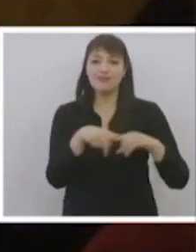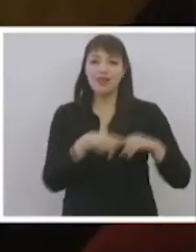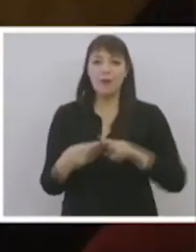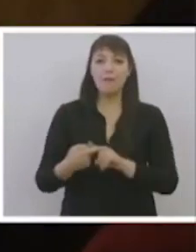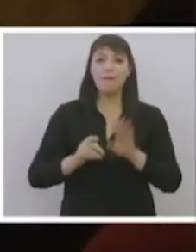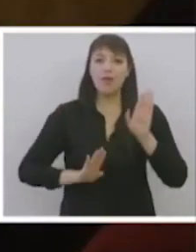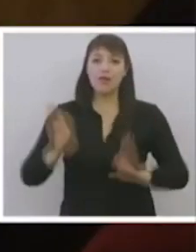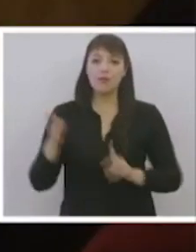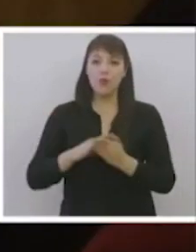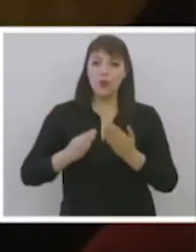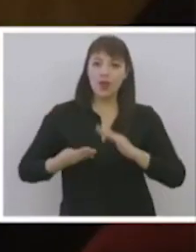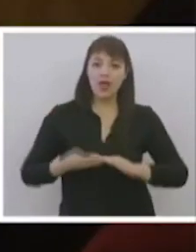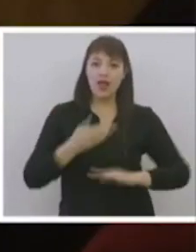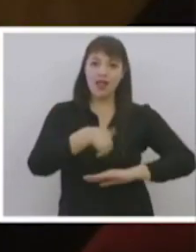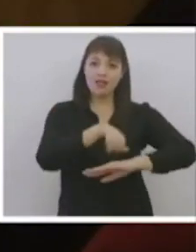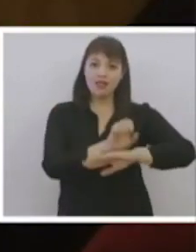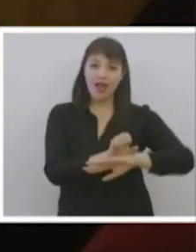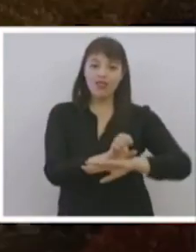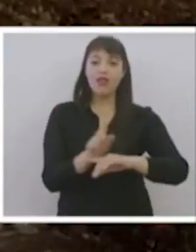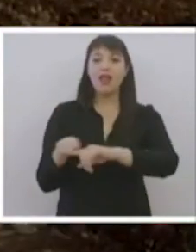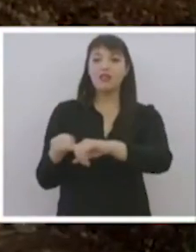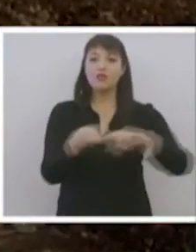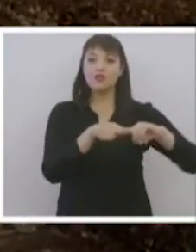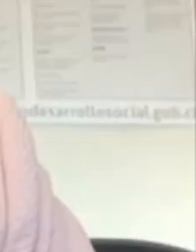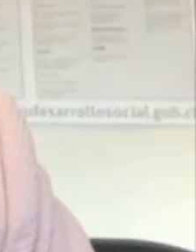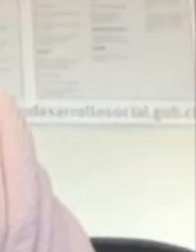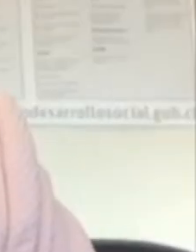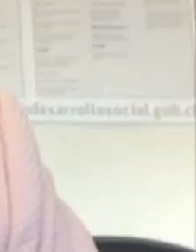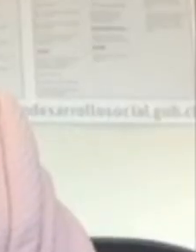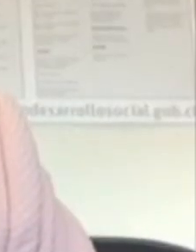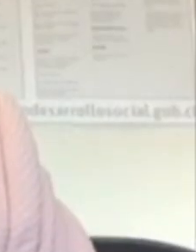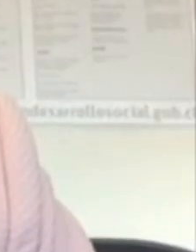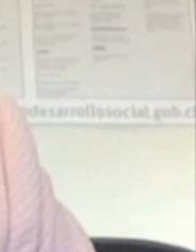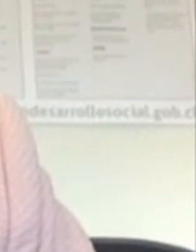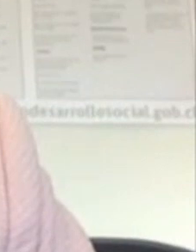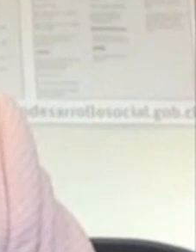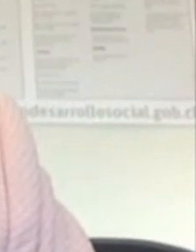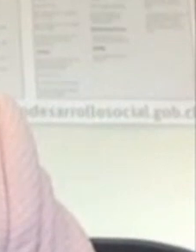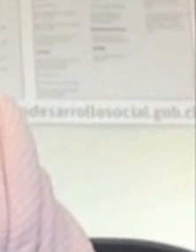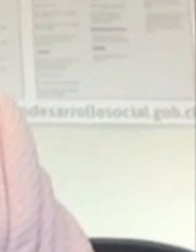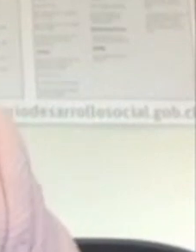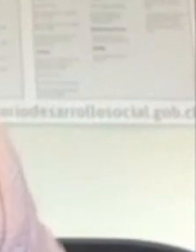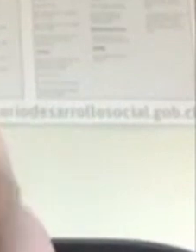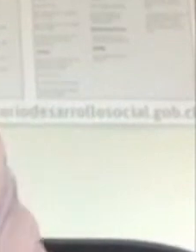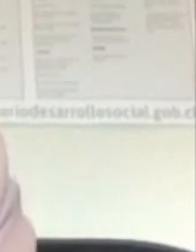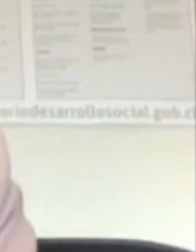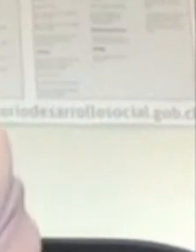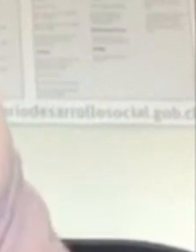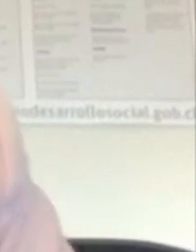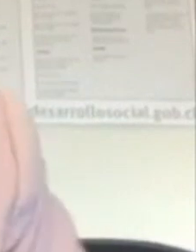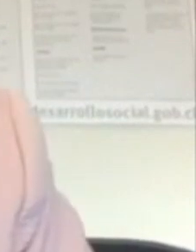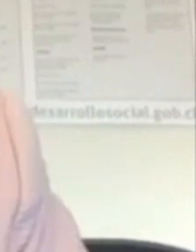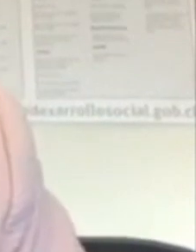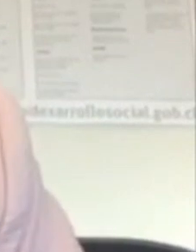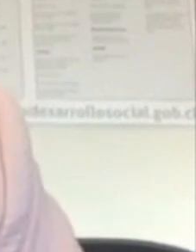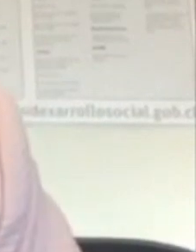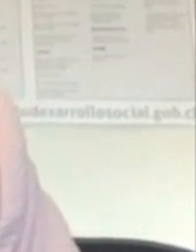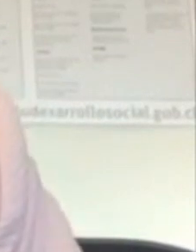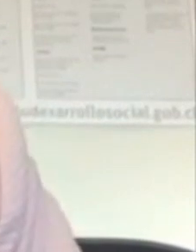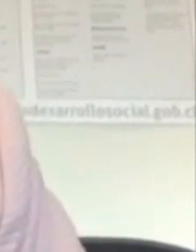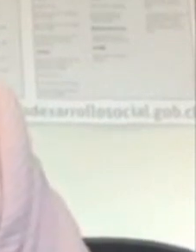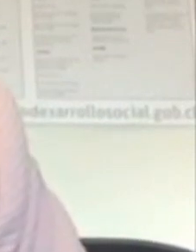las dificultades las que se enfrentan y este aumento de su presupuestario. Uno asume que estos son procesos cuya materialización tienen desarrollos